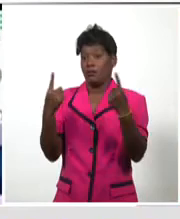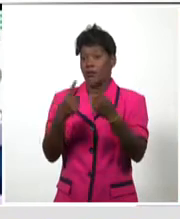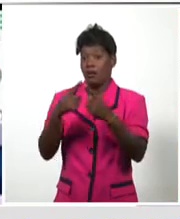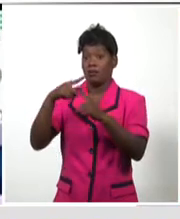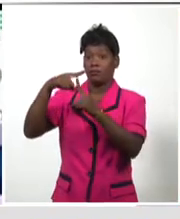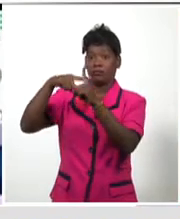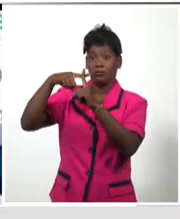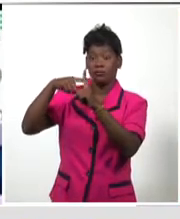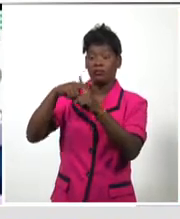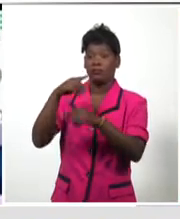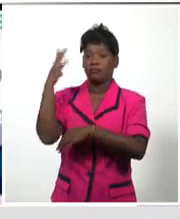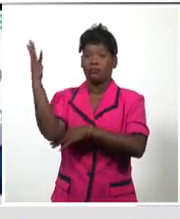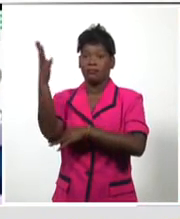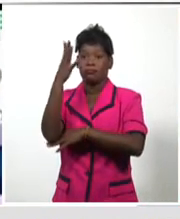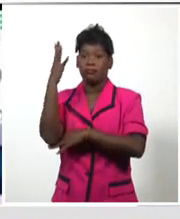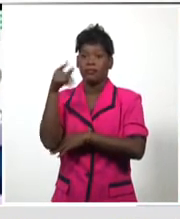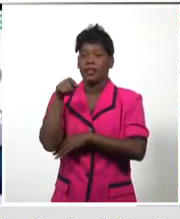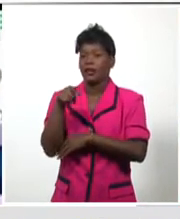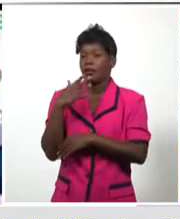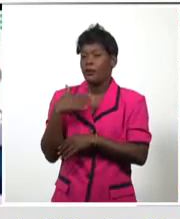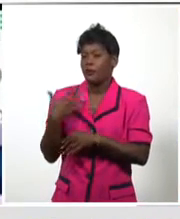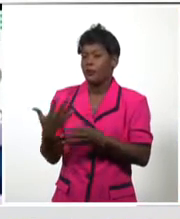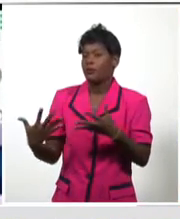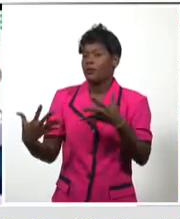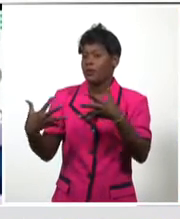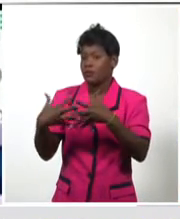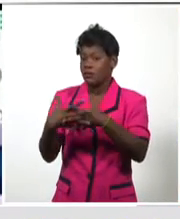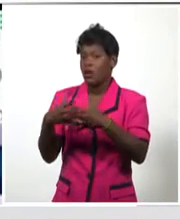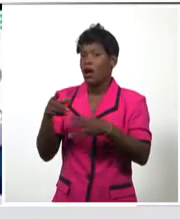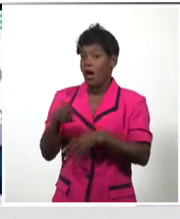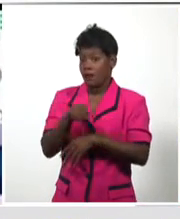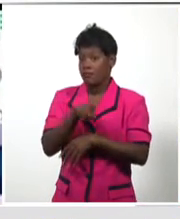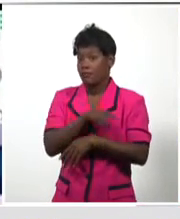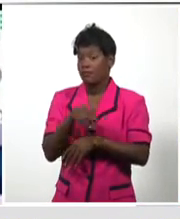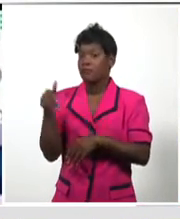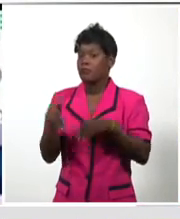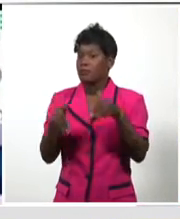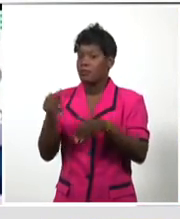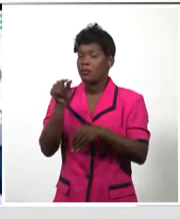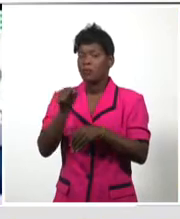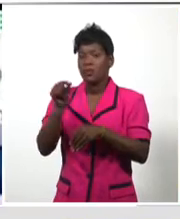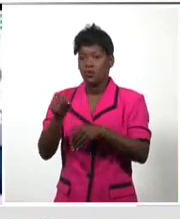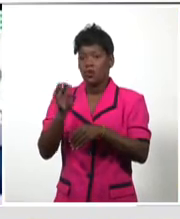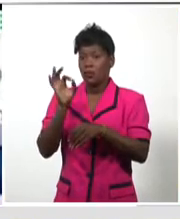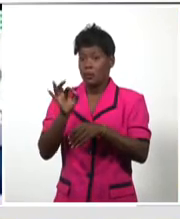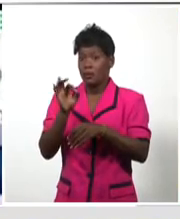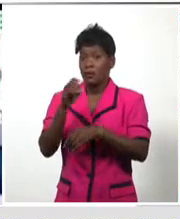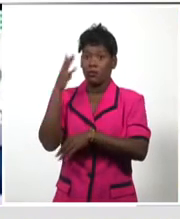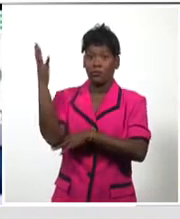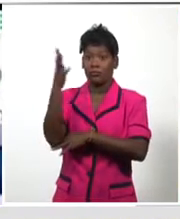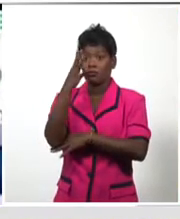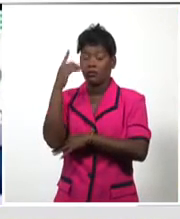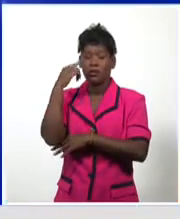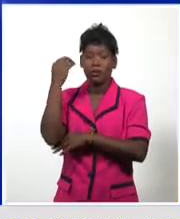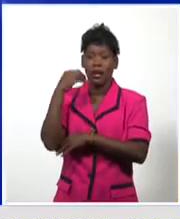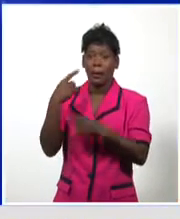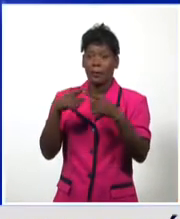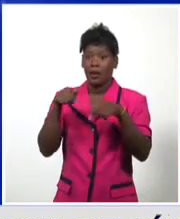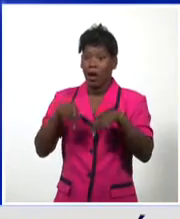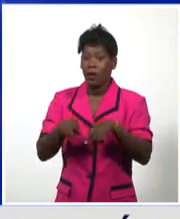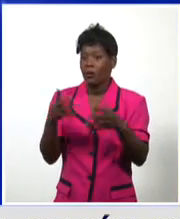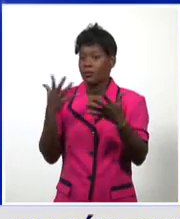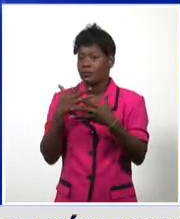más conocidos sean el de los meteorólogos que llegan a nuestros espacios informativos, pero el director general de todo este grupo de científicos hoy nos acompaña en esta emisión y yo